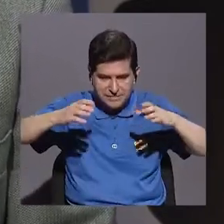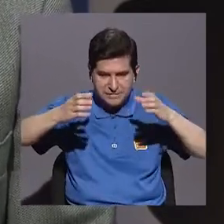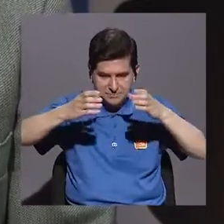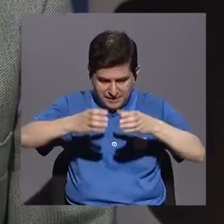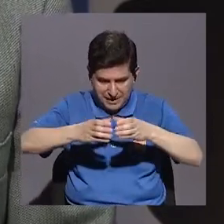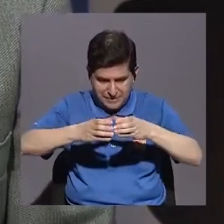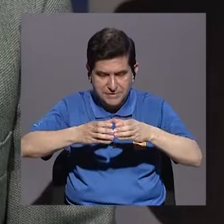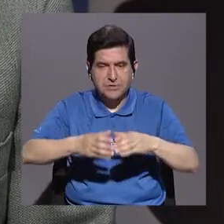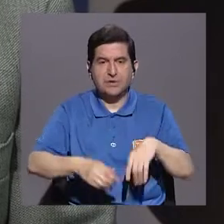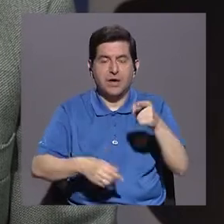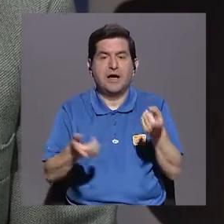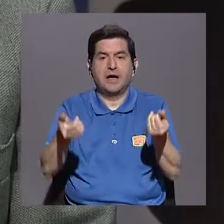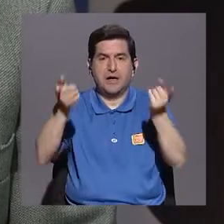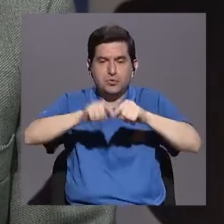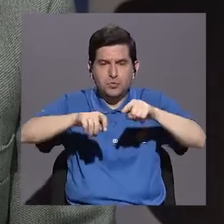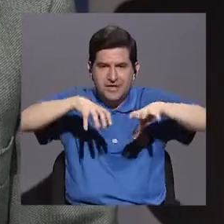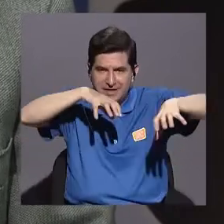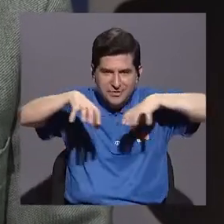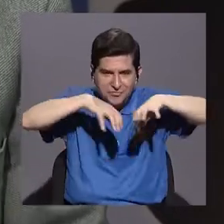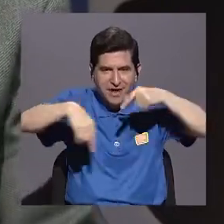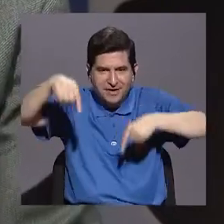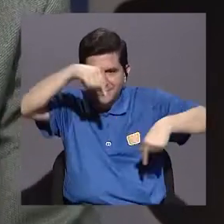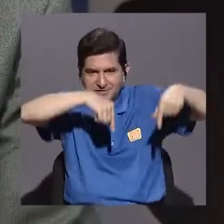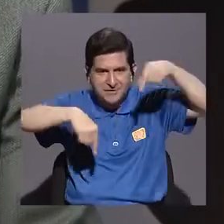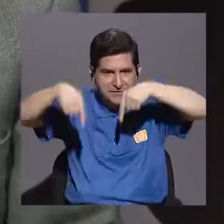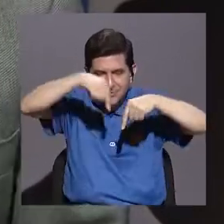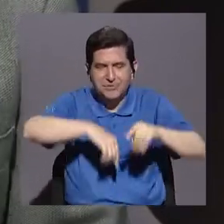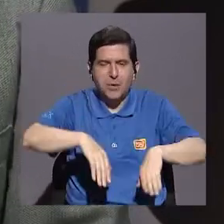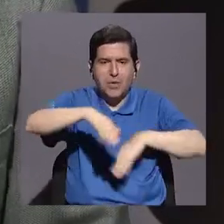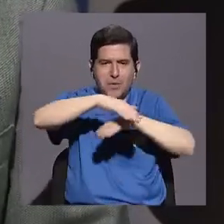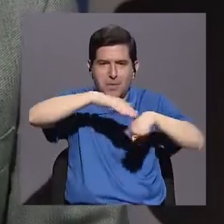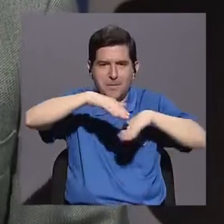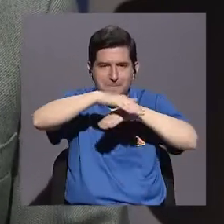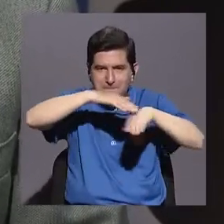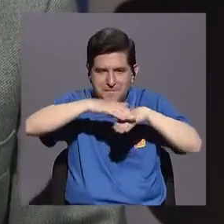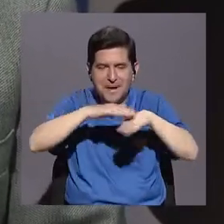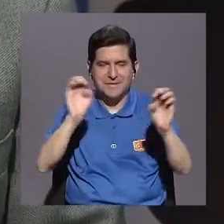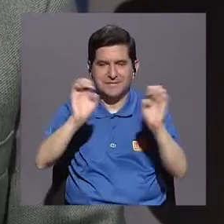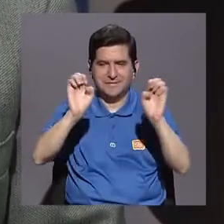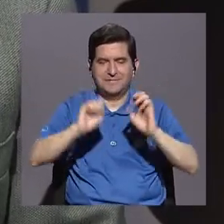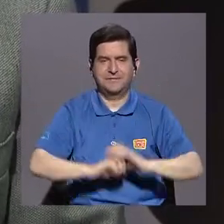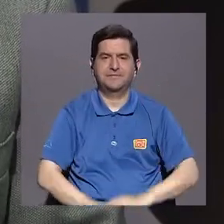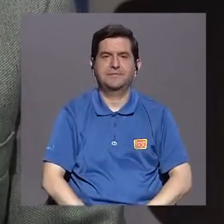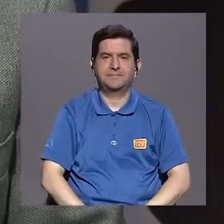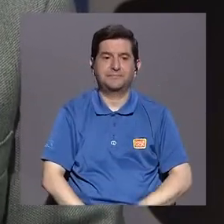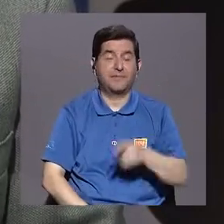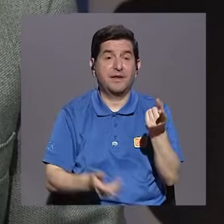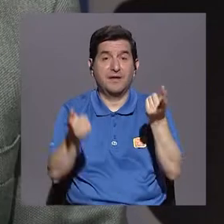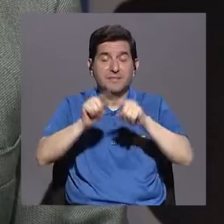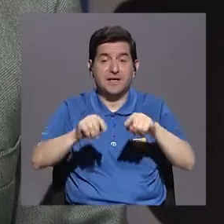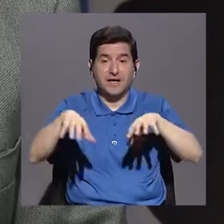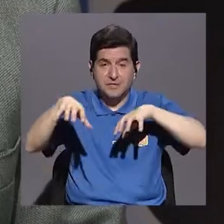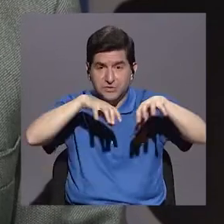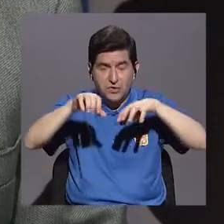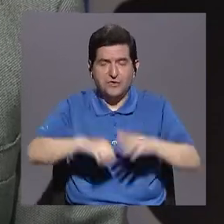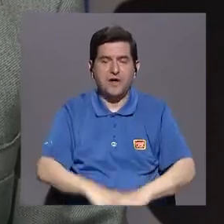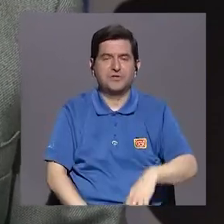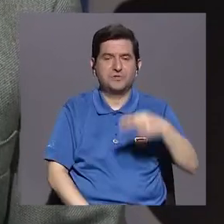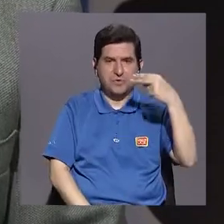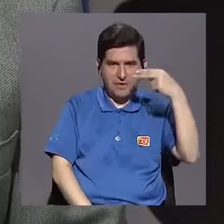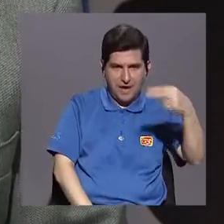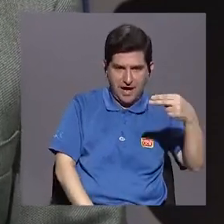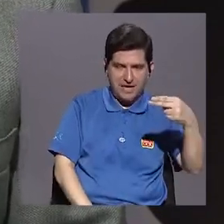donde vaya a ocurrir la reacción química de base generadora de energía que sería la reacción de hidrógeno